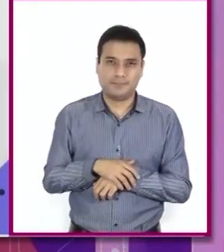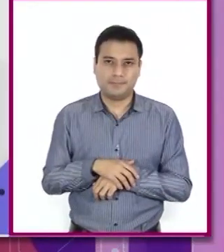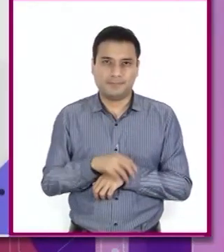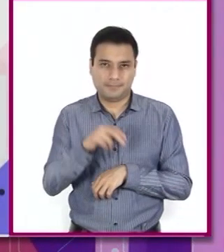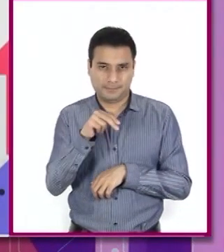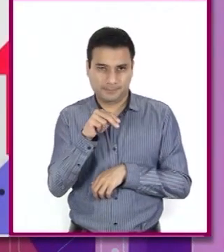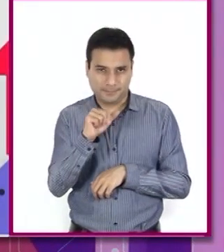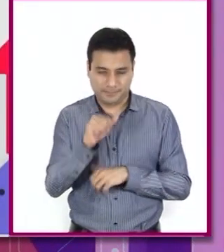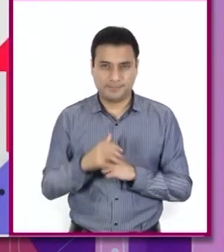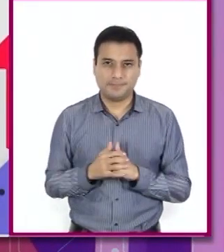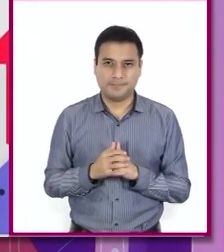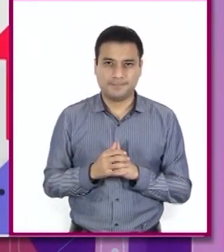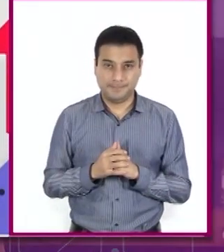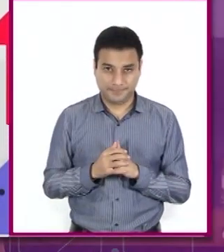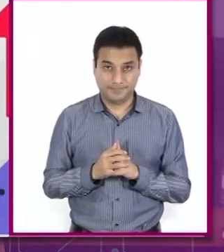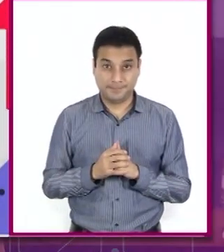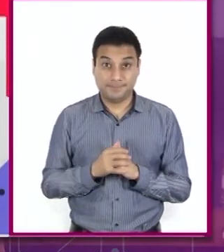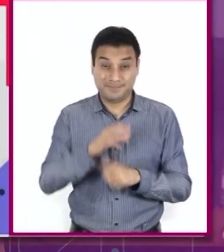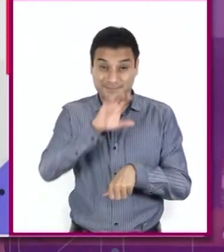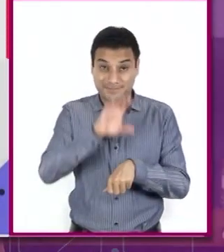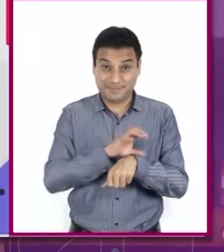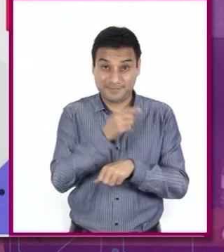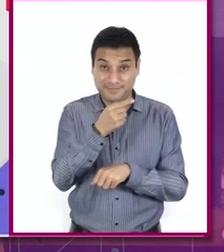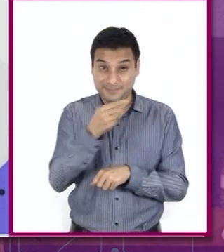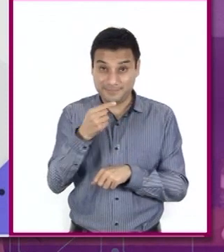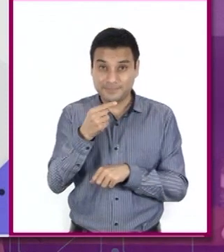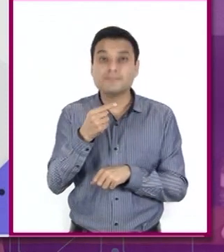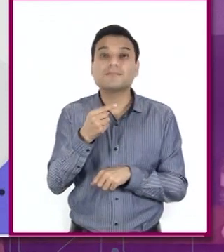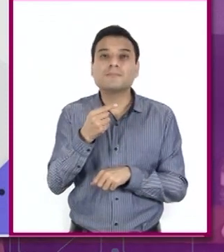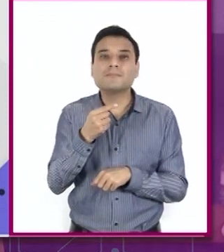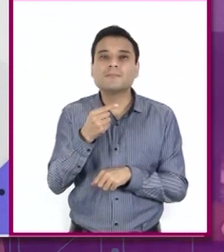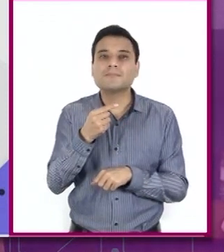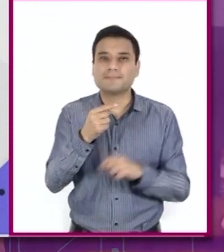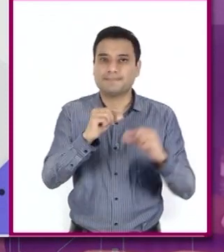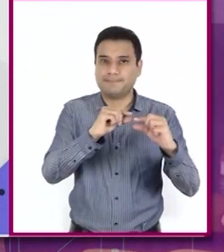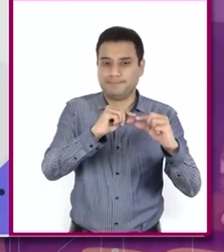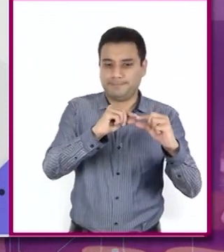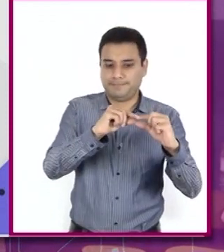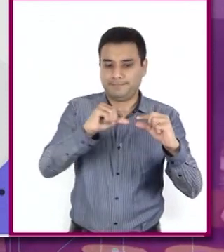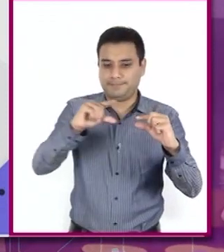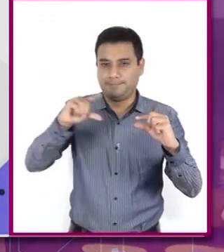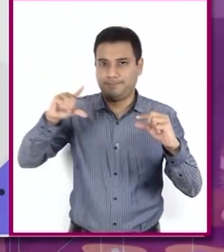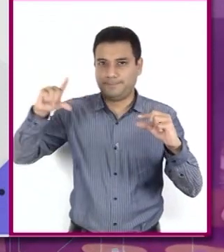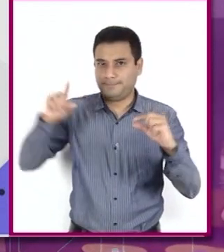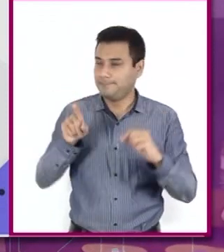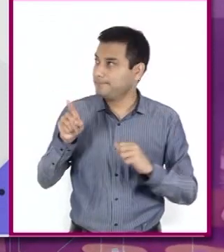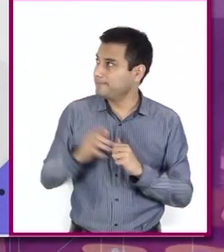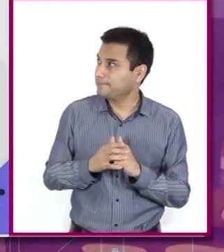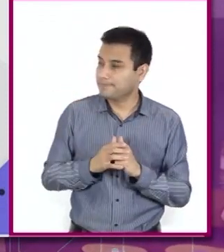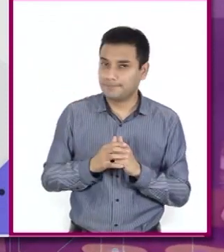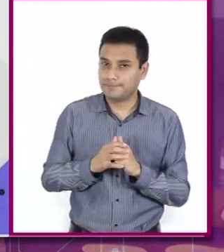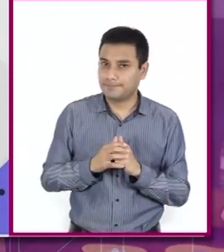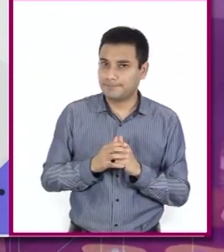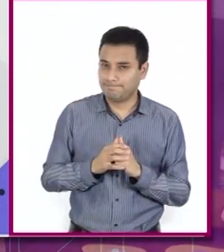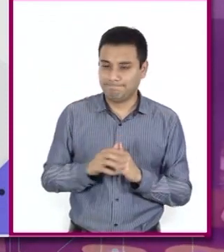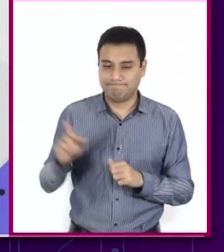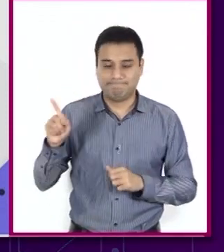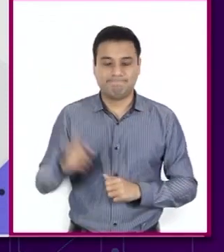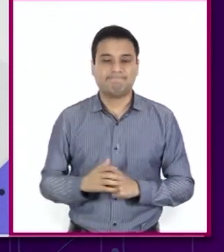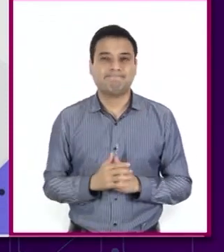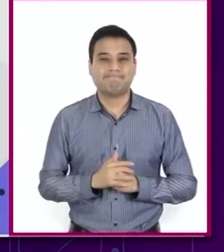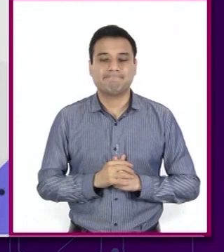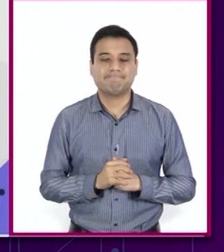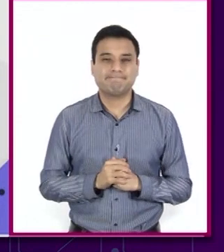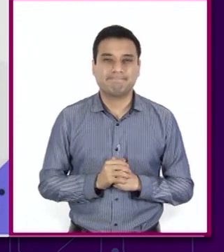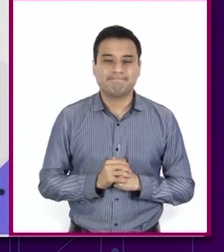La electronegatividad aumenta hacia la derecha y hacia arriba en la tabla periódica, como se muestra en la siguiente imagen.